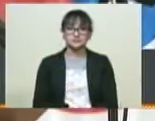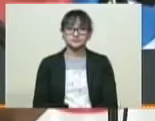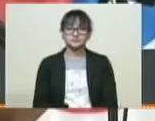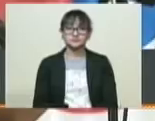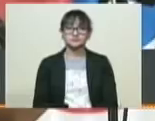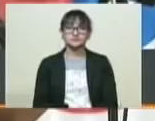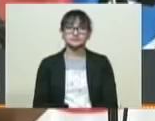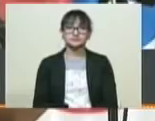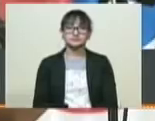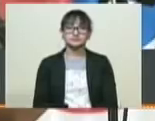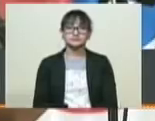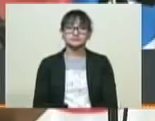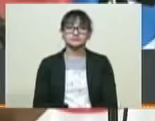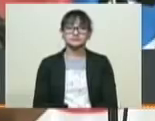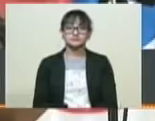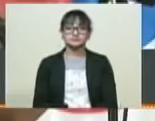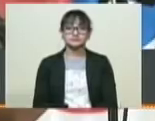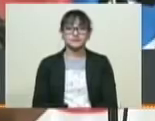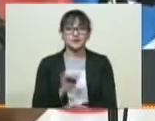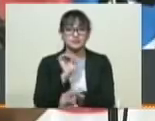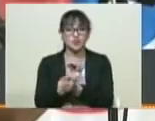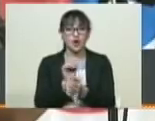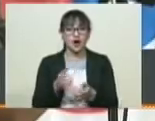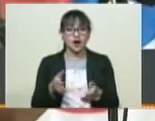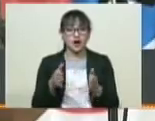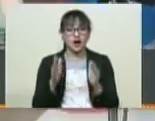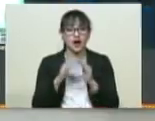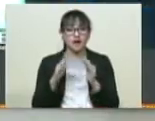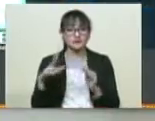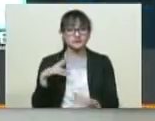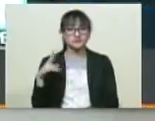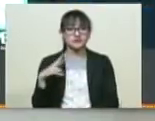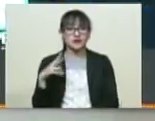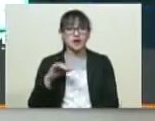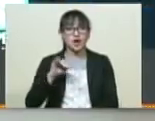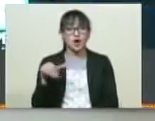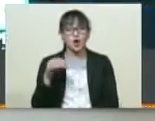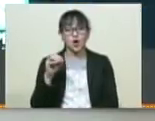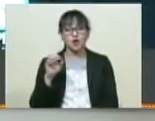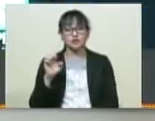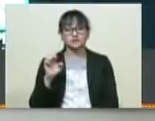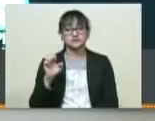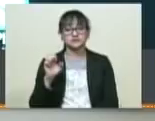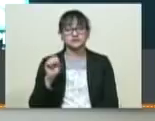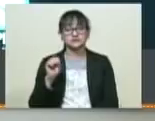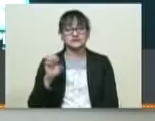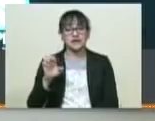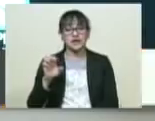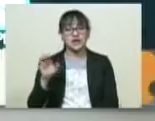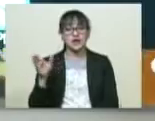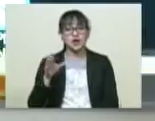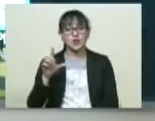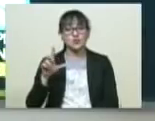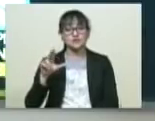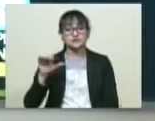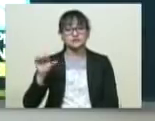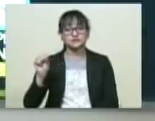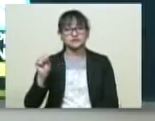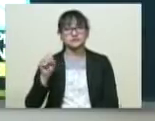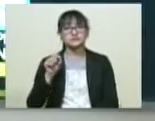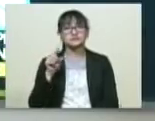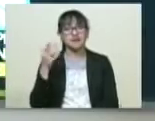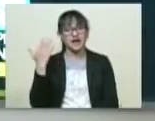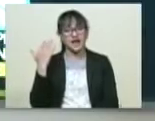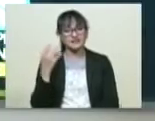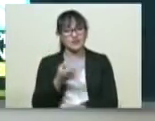Se detuvieron en esa quinta José Luis Santamaría Vargas, que tiene antecedente también por participar en las